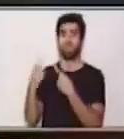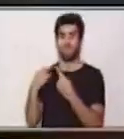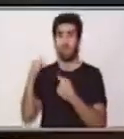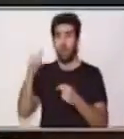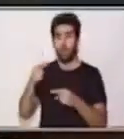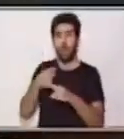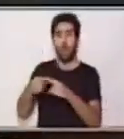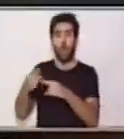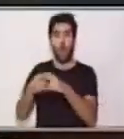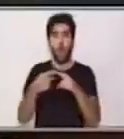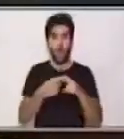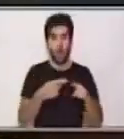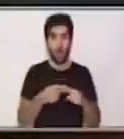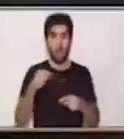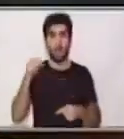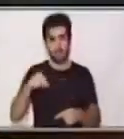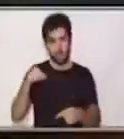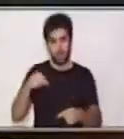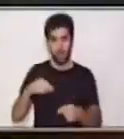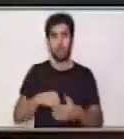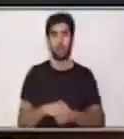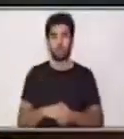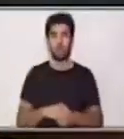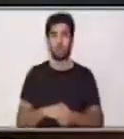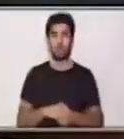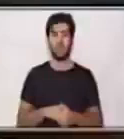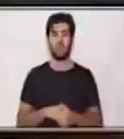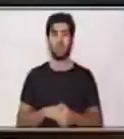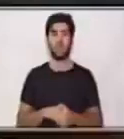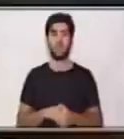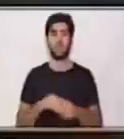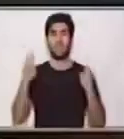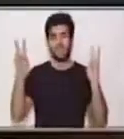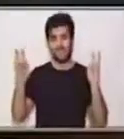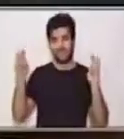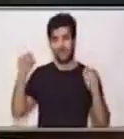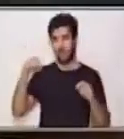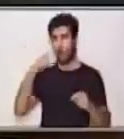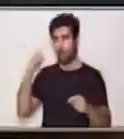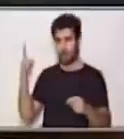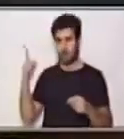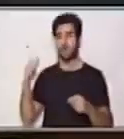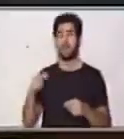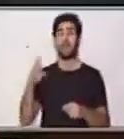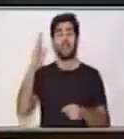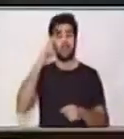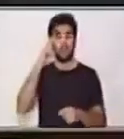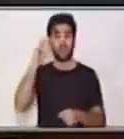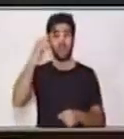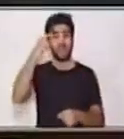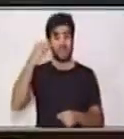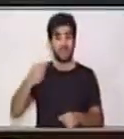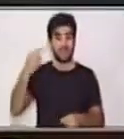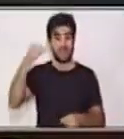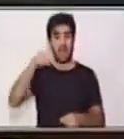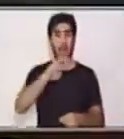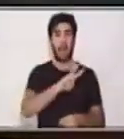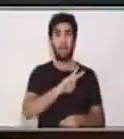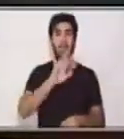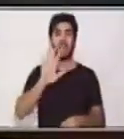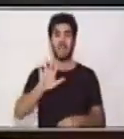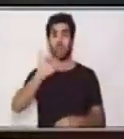de hoy, que son medidas de tendencia central para datos agrupados, y recuerda que el 25 de junio,